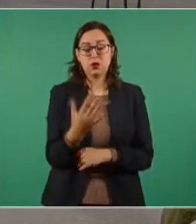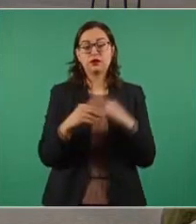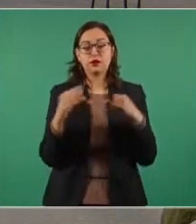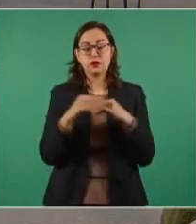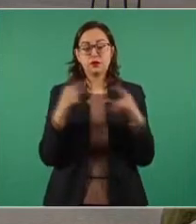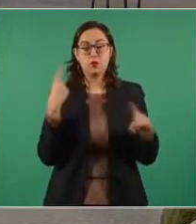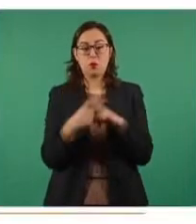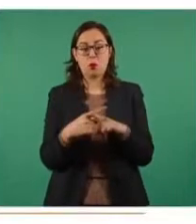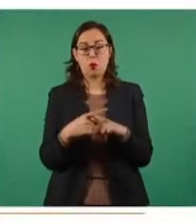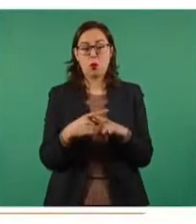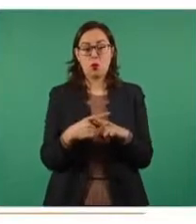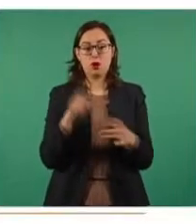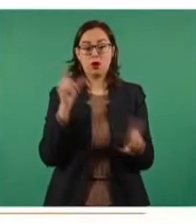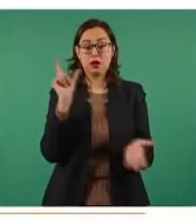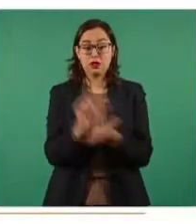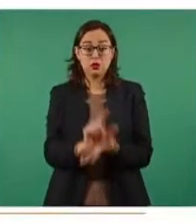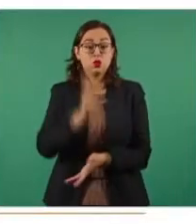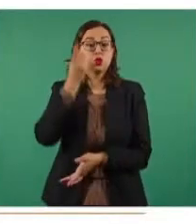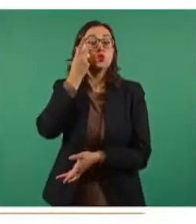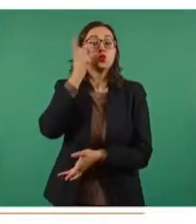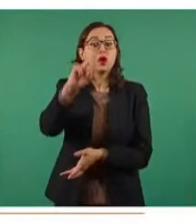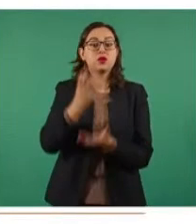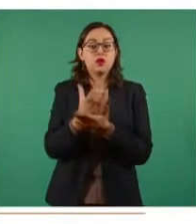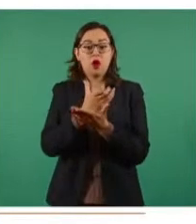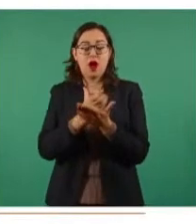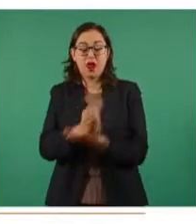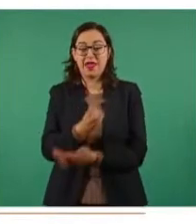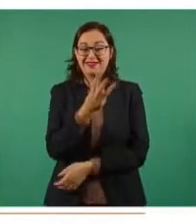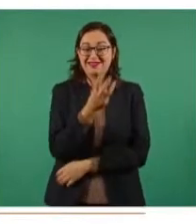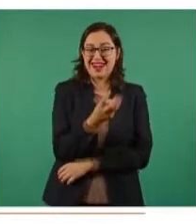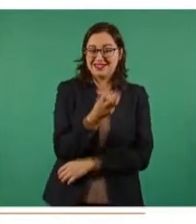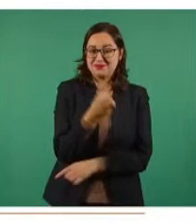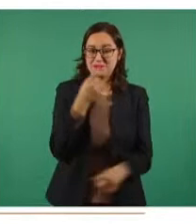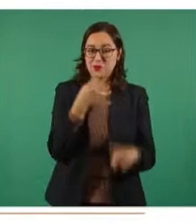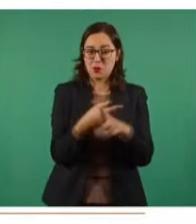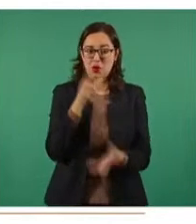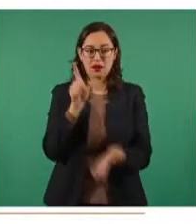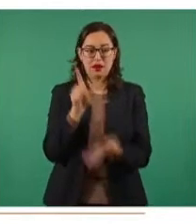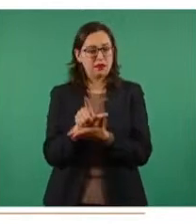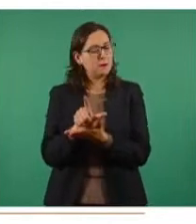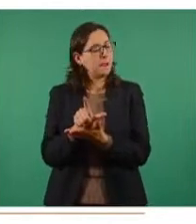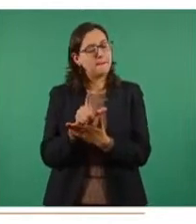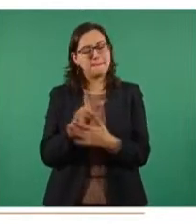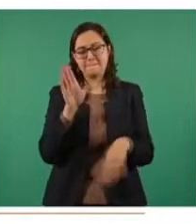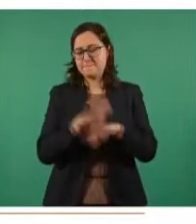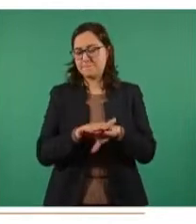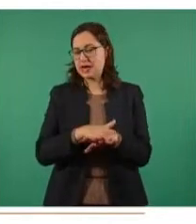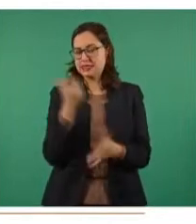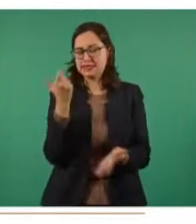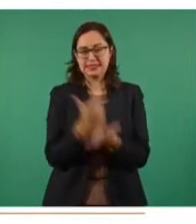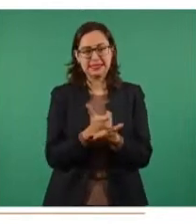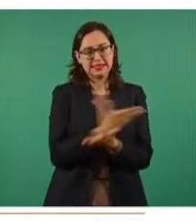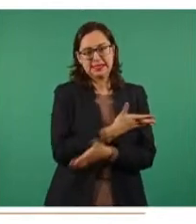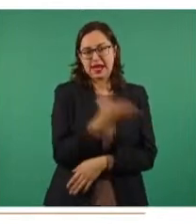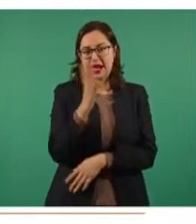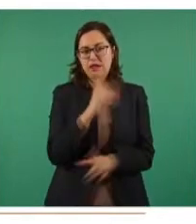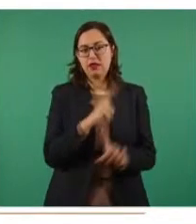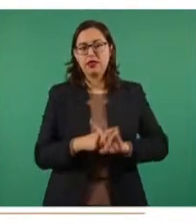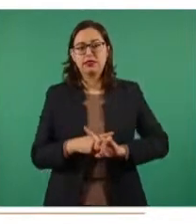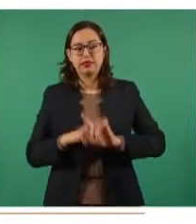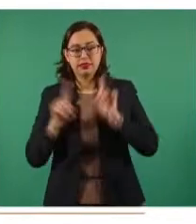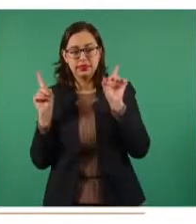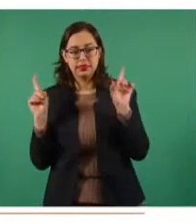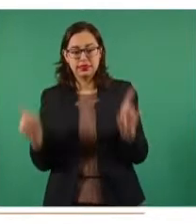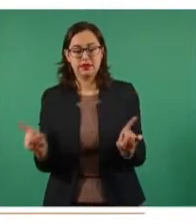y un margen de 3 pesos 31 centavos es la opción más cara de la semana pasada mientras que un